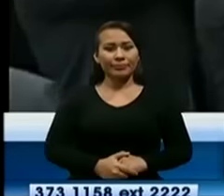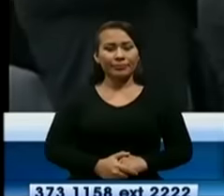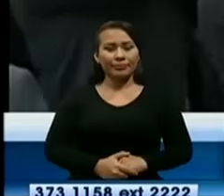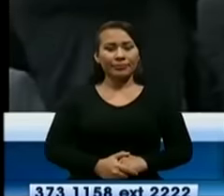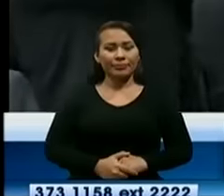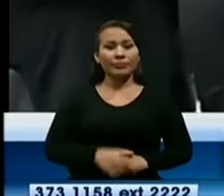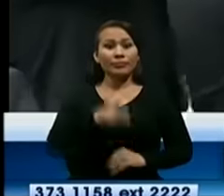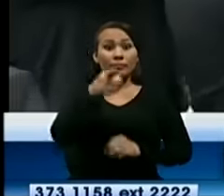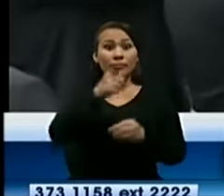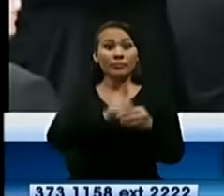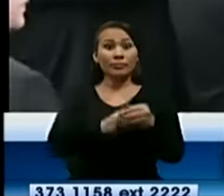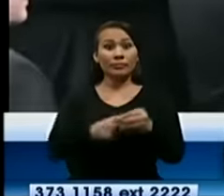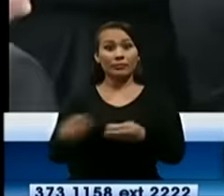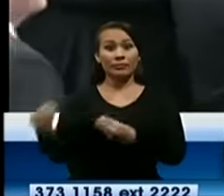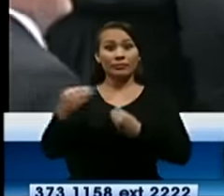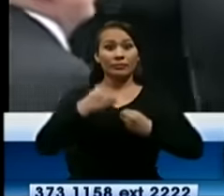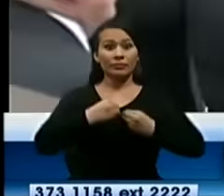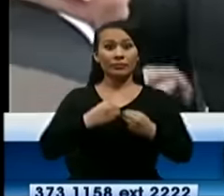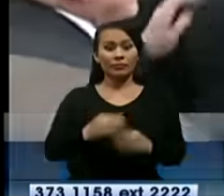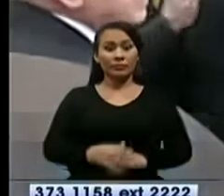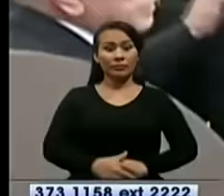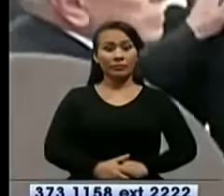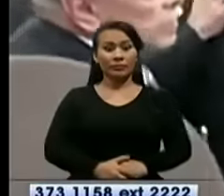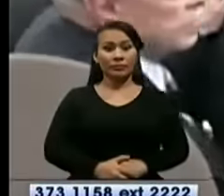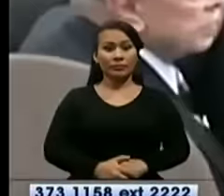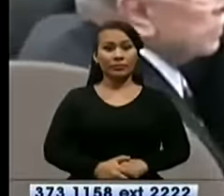En Quito informó Alison Corral.